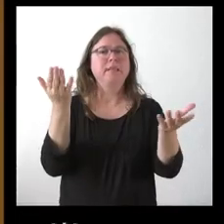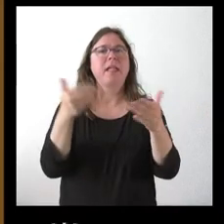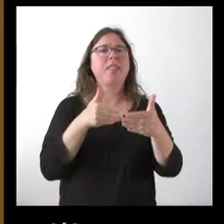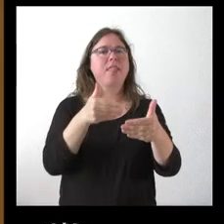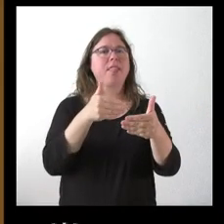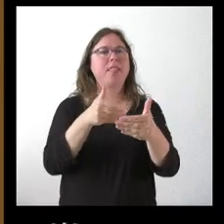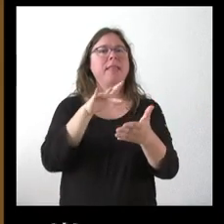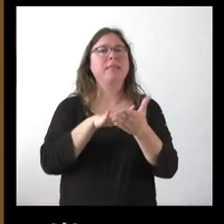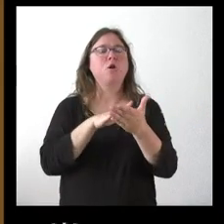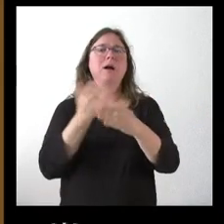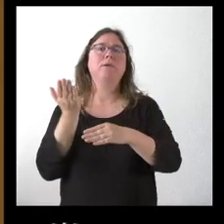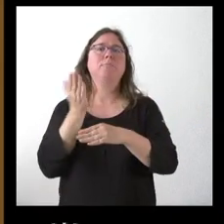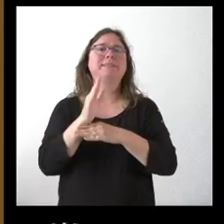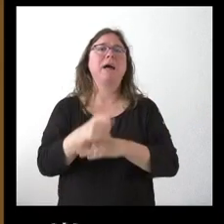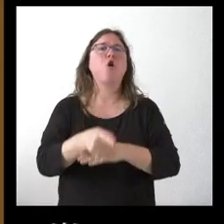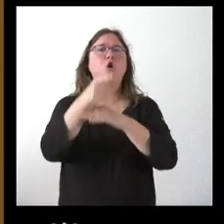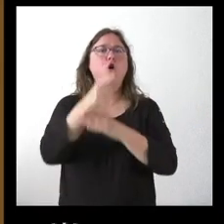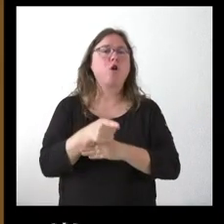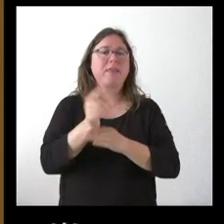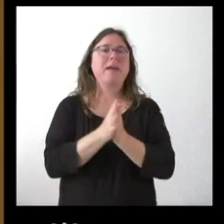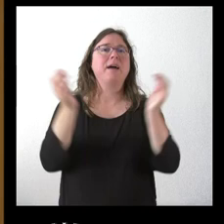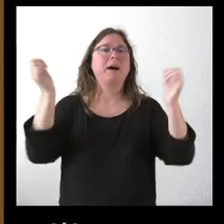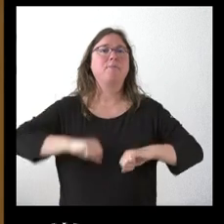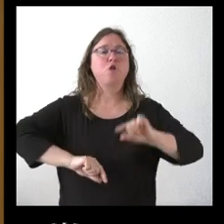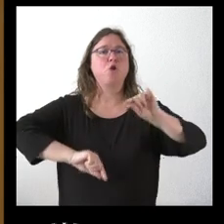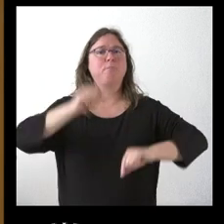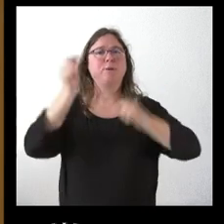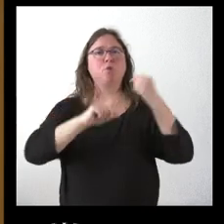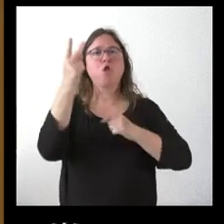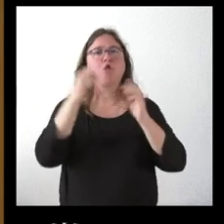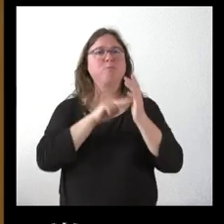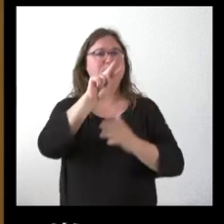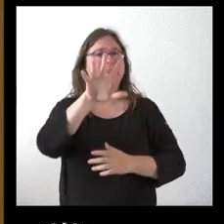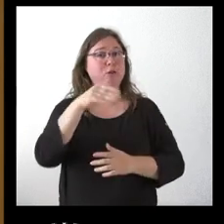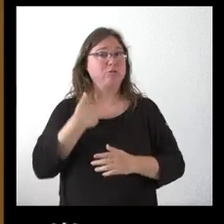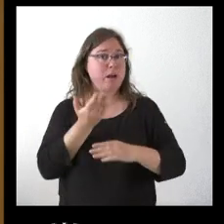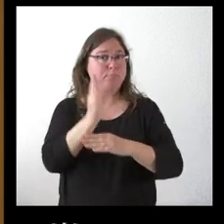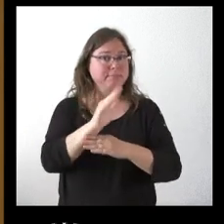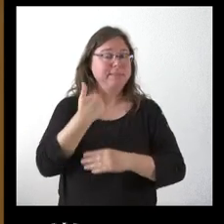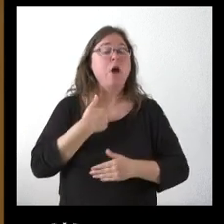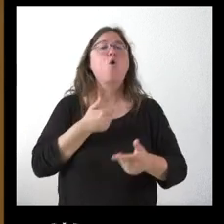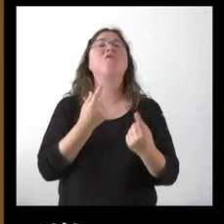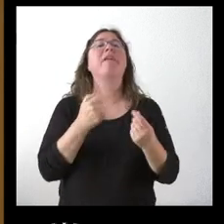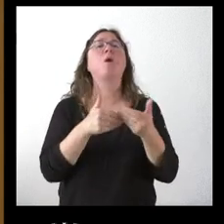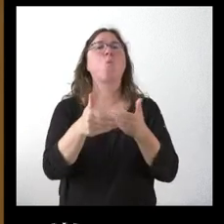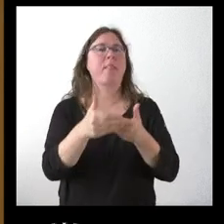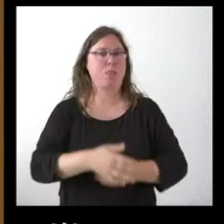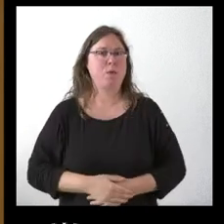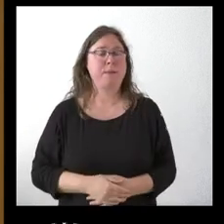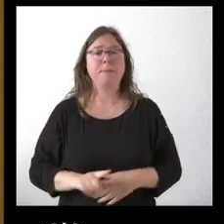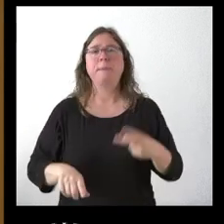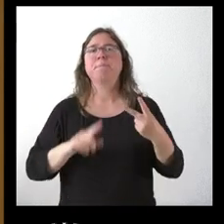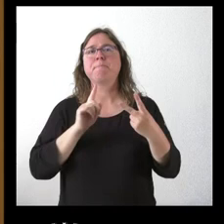para presentar la orden de elaboración de los presupuestos del 25. No sé si la han presentado ya o cuánto falta. Y también